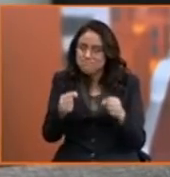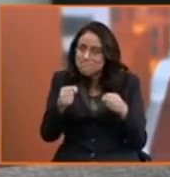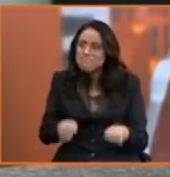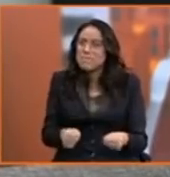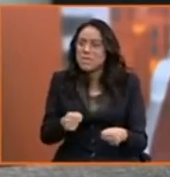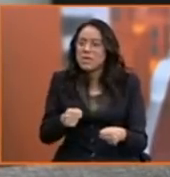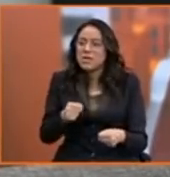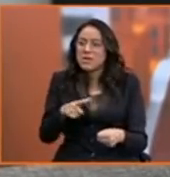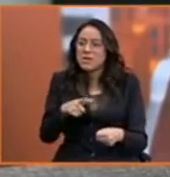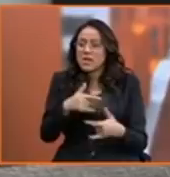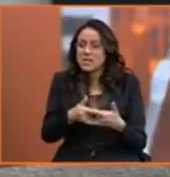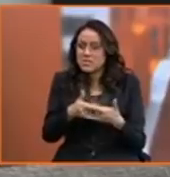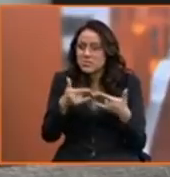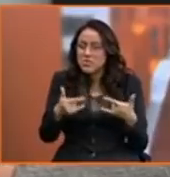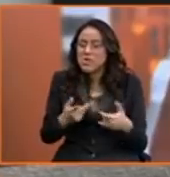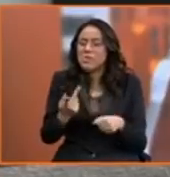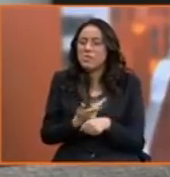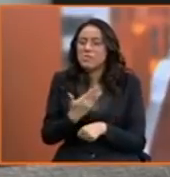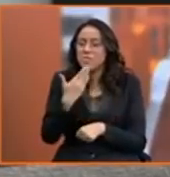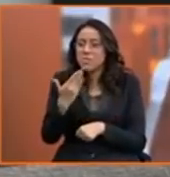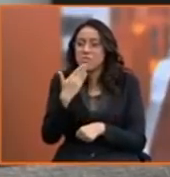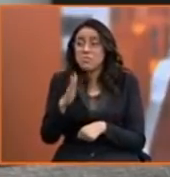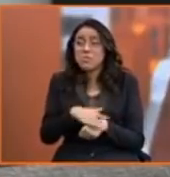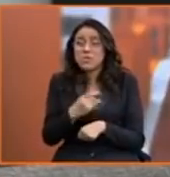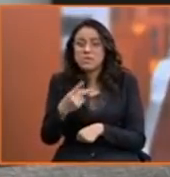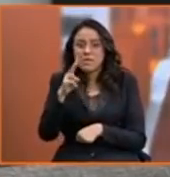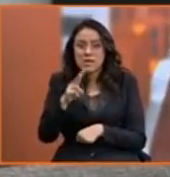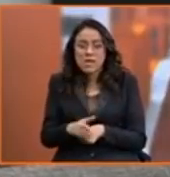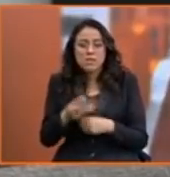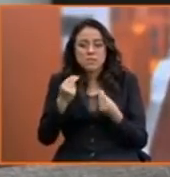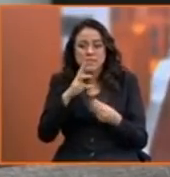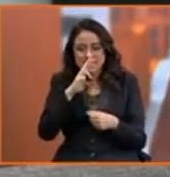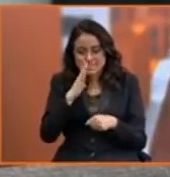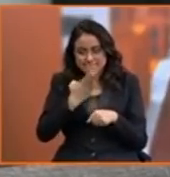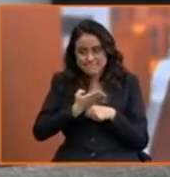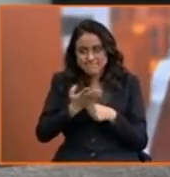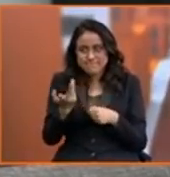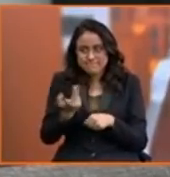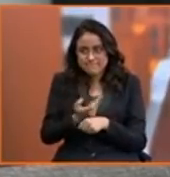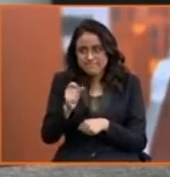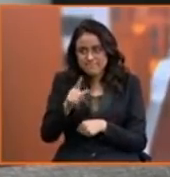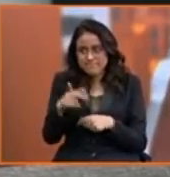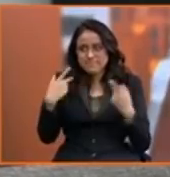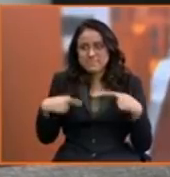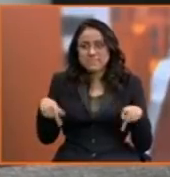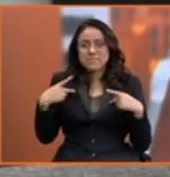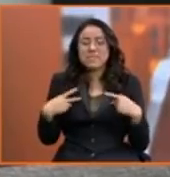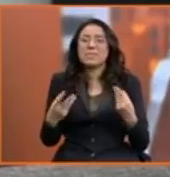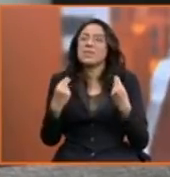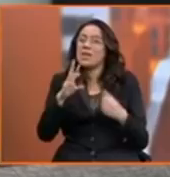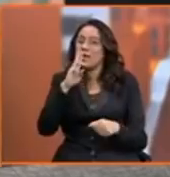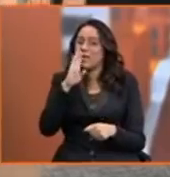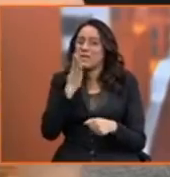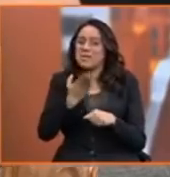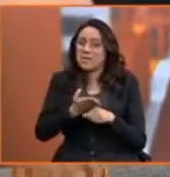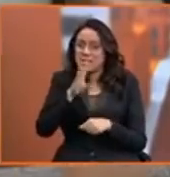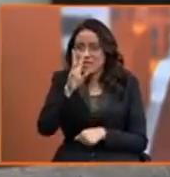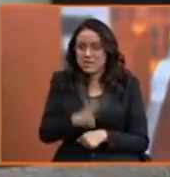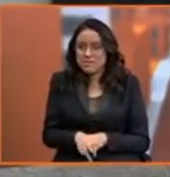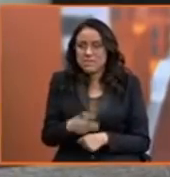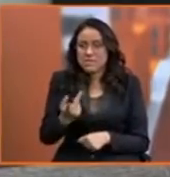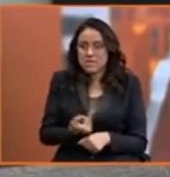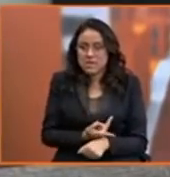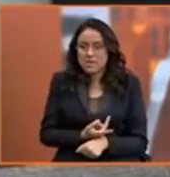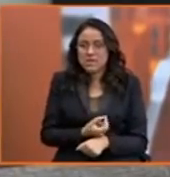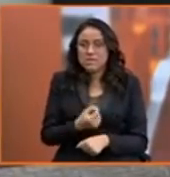con la profesión, con la historia, porque para nosotros, imagínate, es que mucha responsabilidad interpretar estos personajes, muchísima responsabilidad, creo que... Claro, que aunque